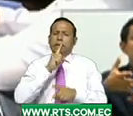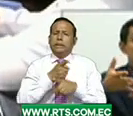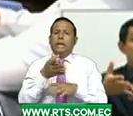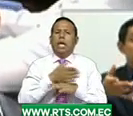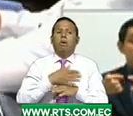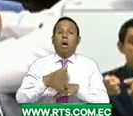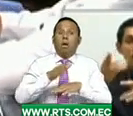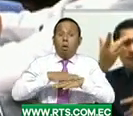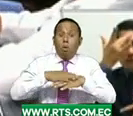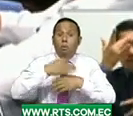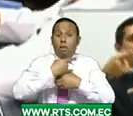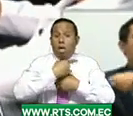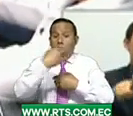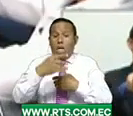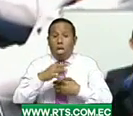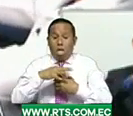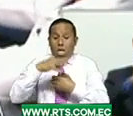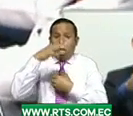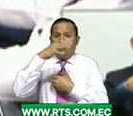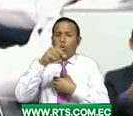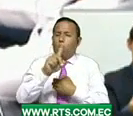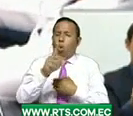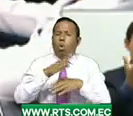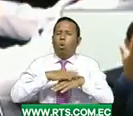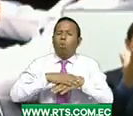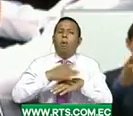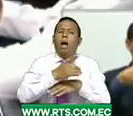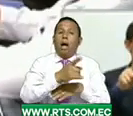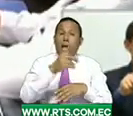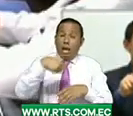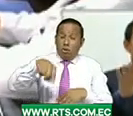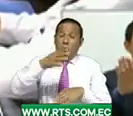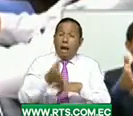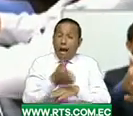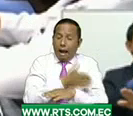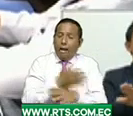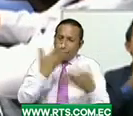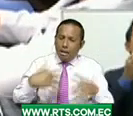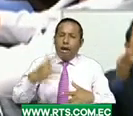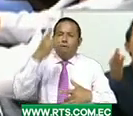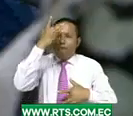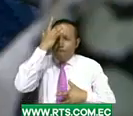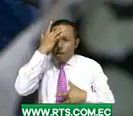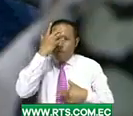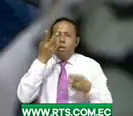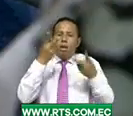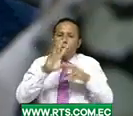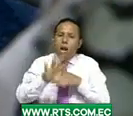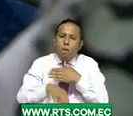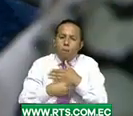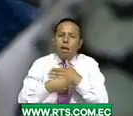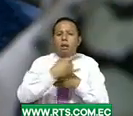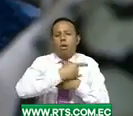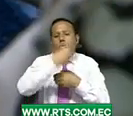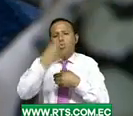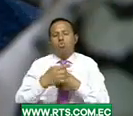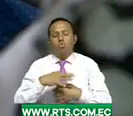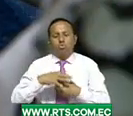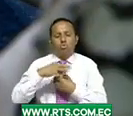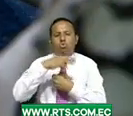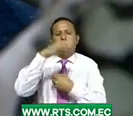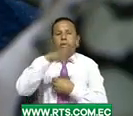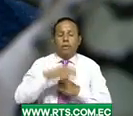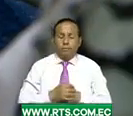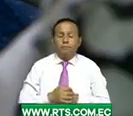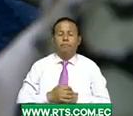por COVID. Okay. La diferencia es que se realizan los exámenes, pues, y tienen otro tipo de enfermedades. Que entre los fallecidos también hay un menor